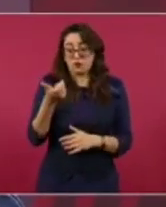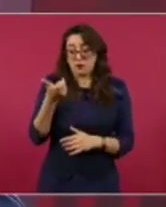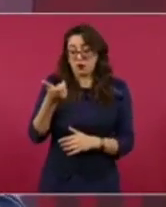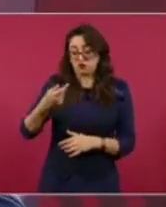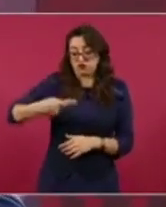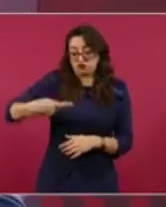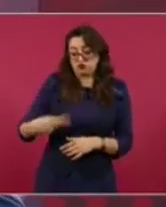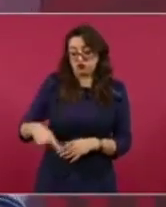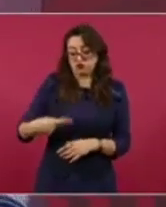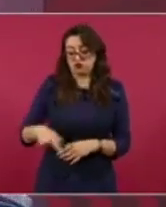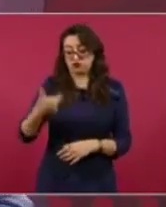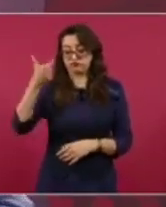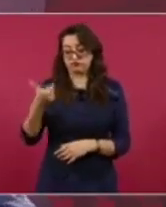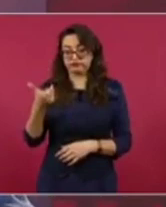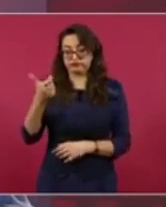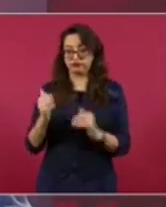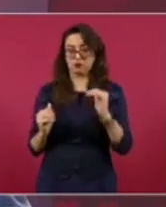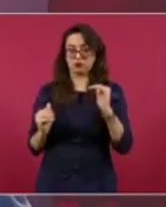Ayer